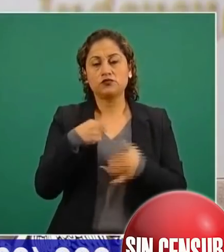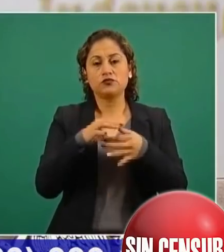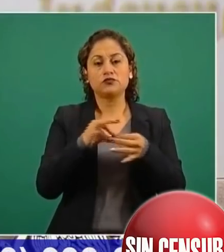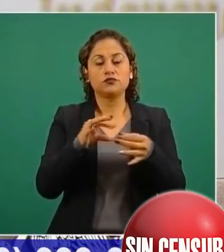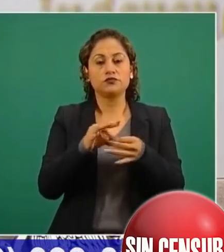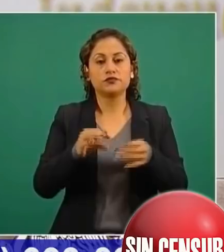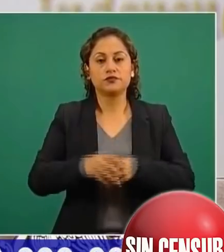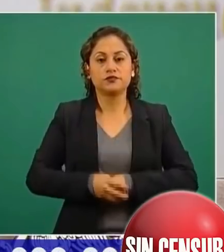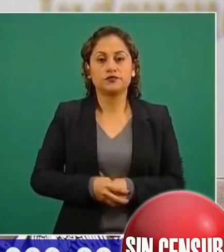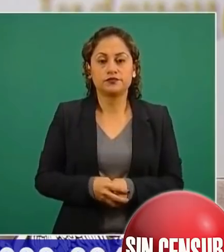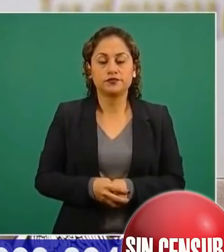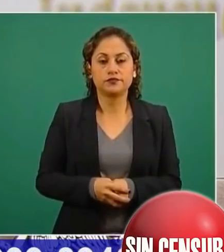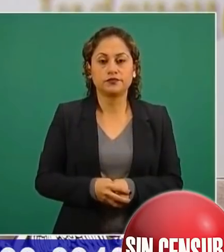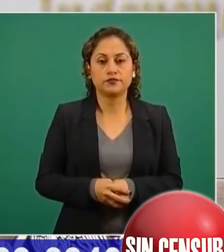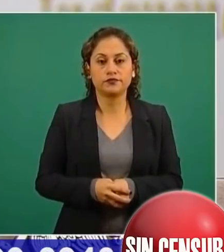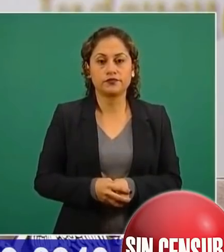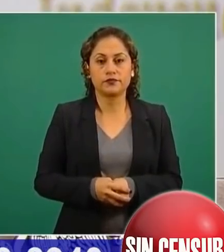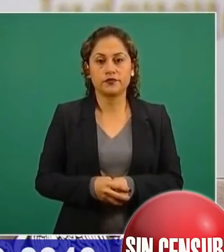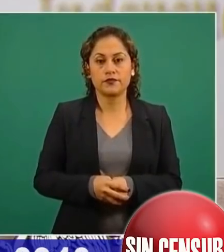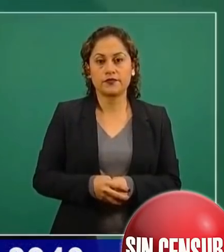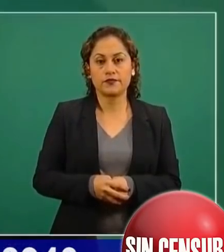solo con datos